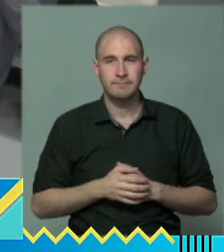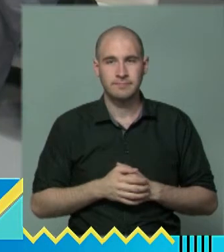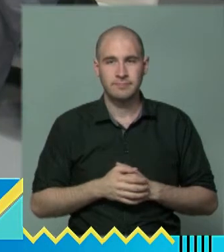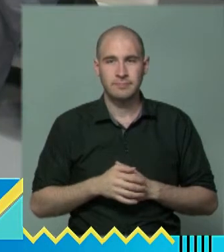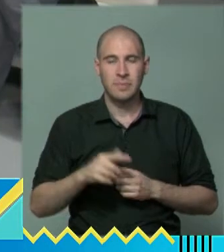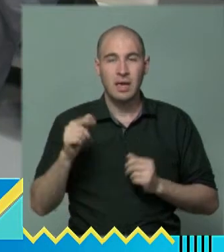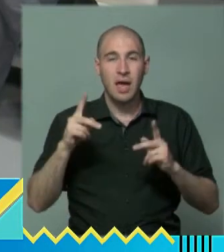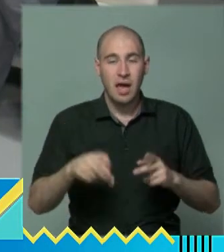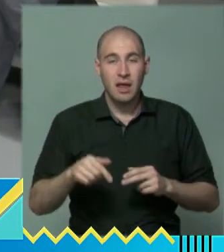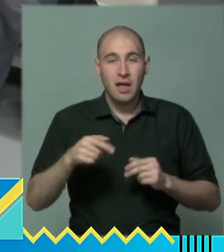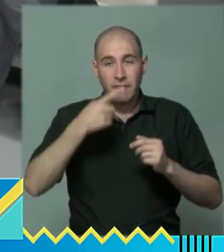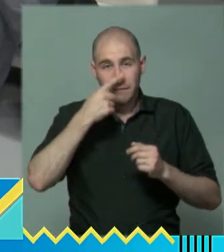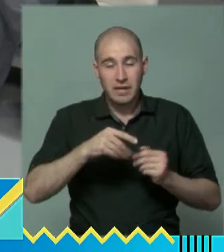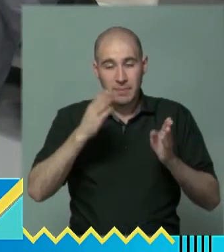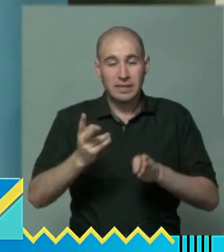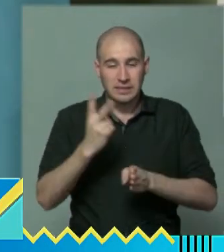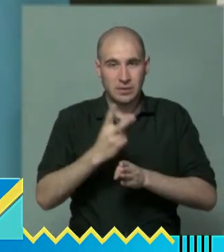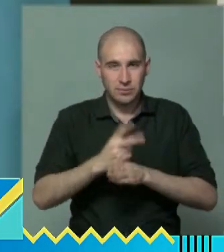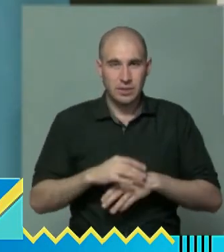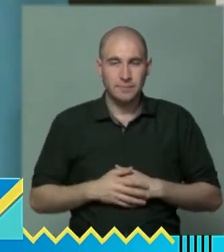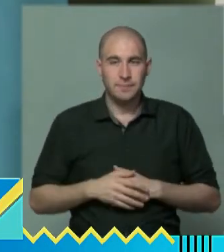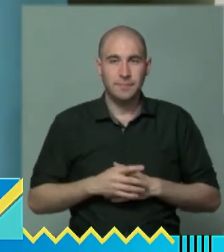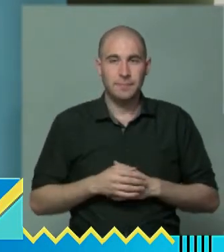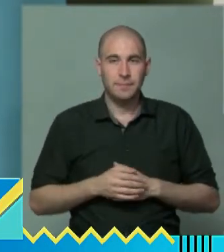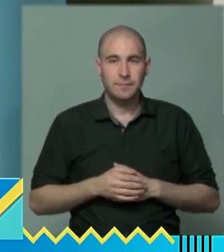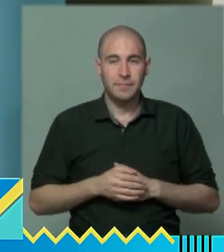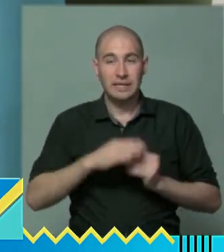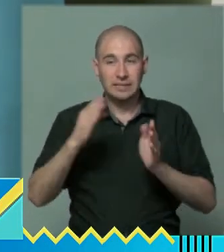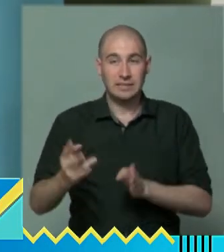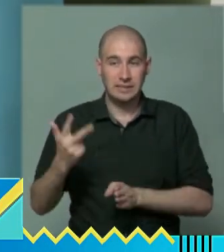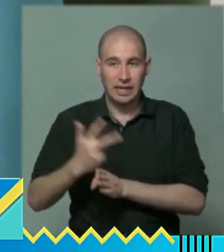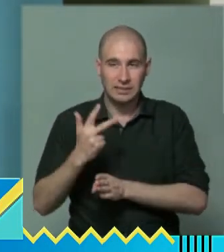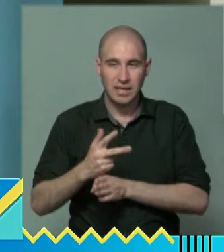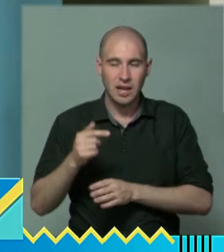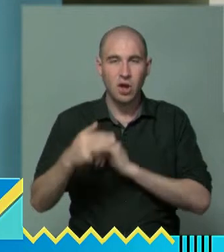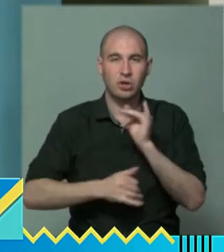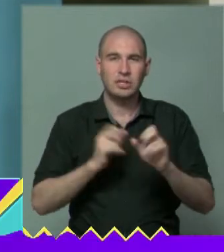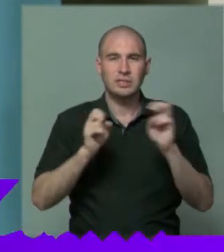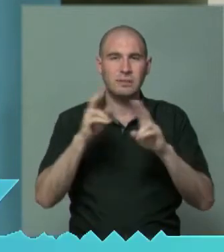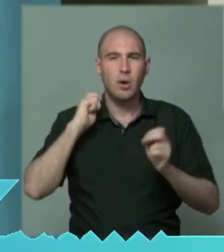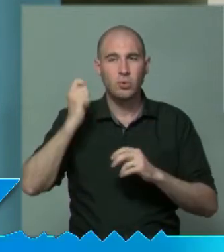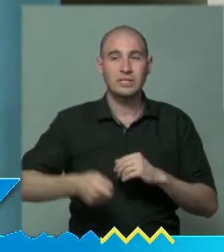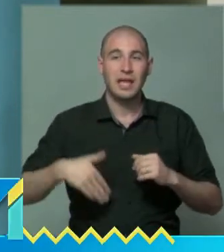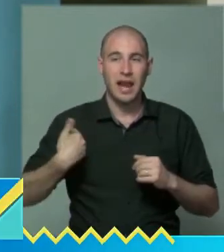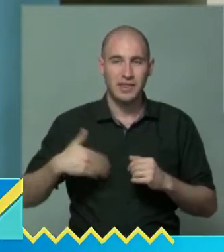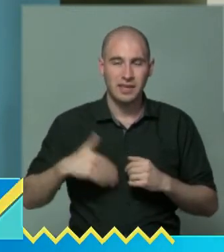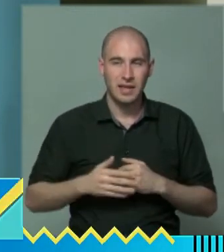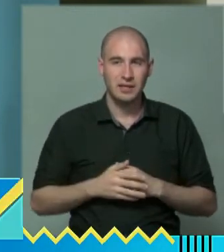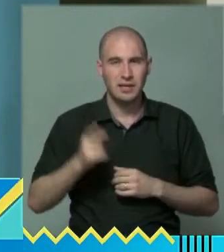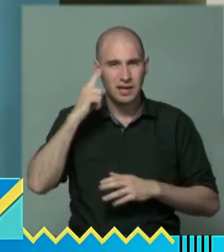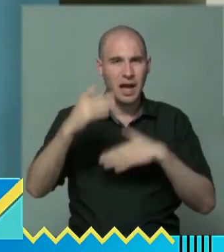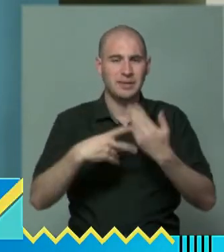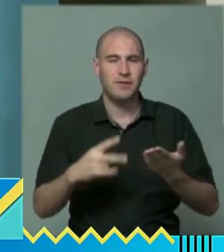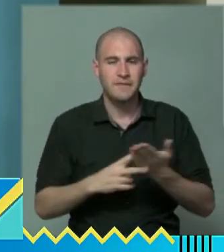Bueno, hemos llegado al final del segundo bloque. Ya para el tercer bloque nos vamos a meter con el tema de la justicia argentina, ¿no? La capacitación de